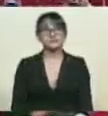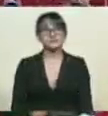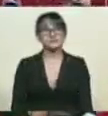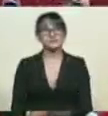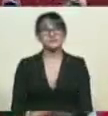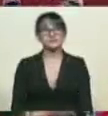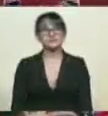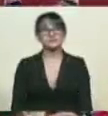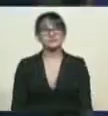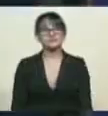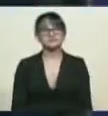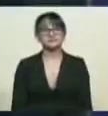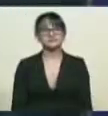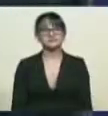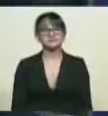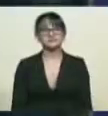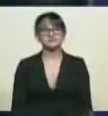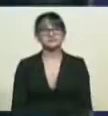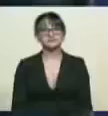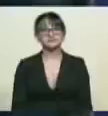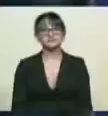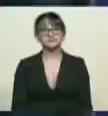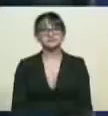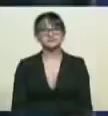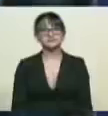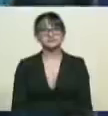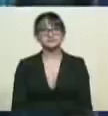de lado. Muy bien.